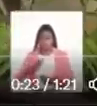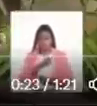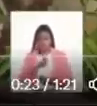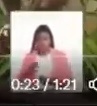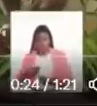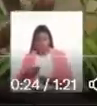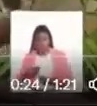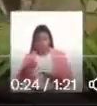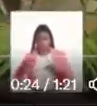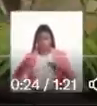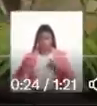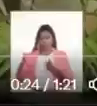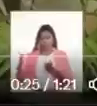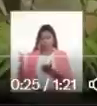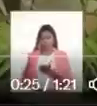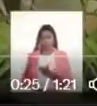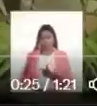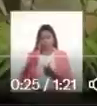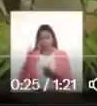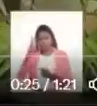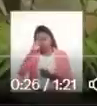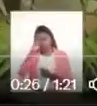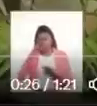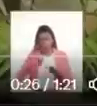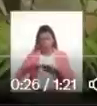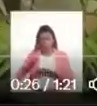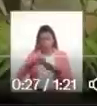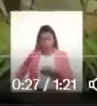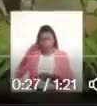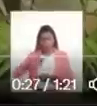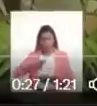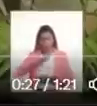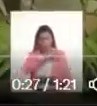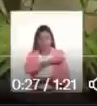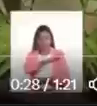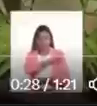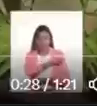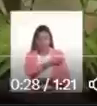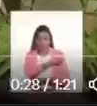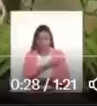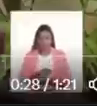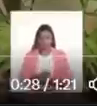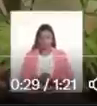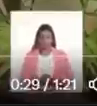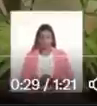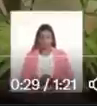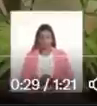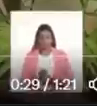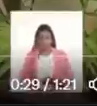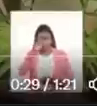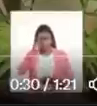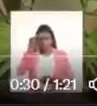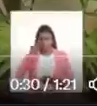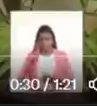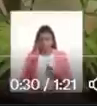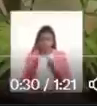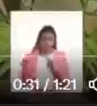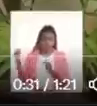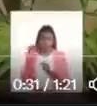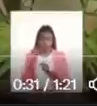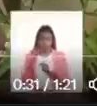que volvieron la salud una mercancía, no un derecho fundamental. La salud preventiva que